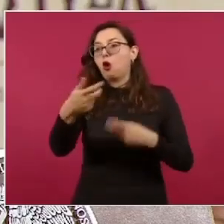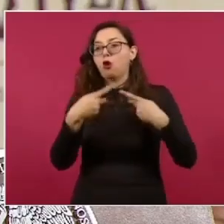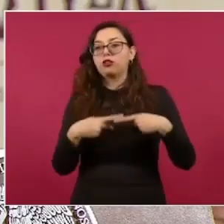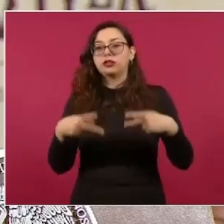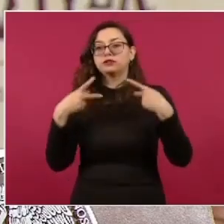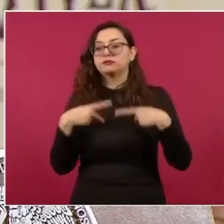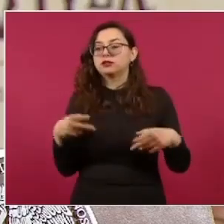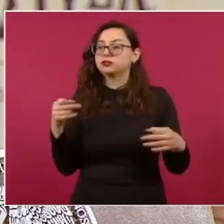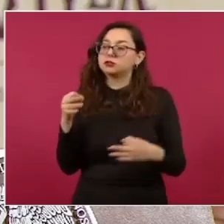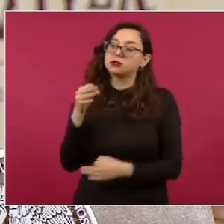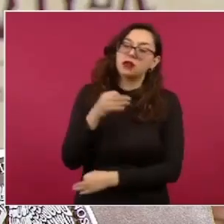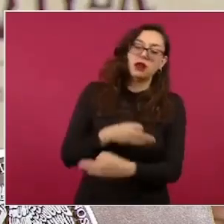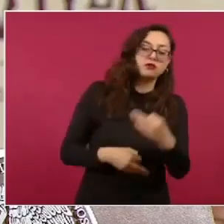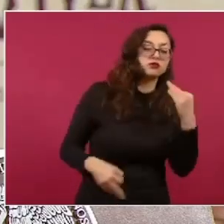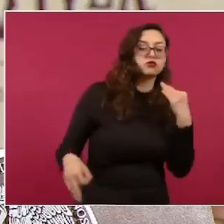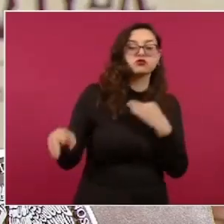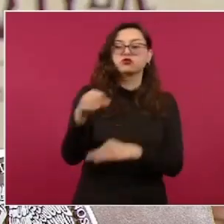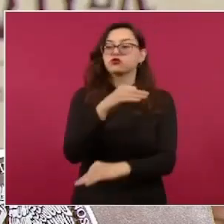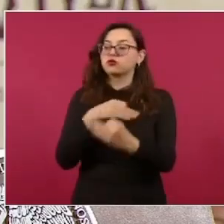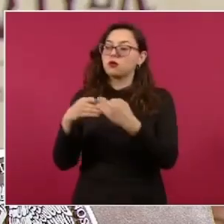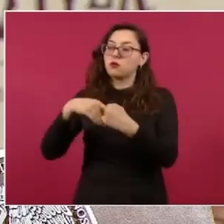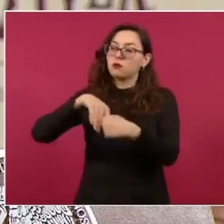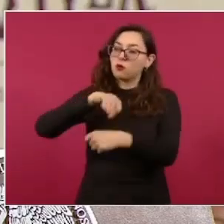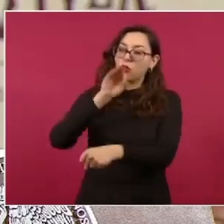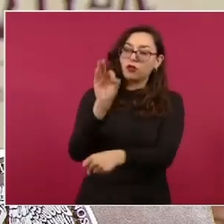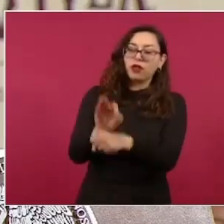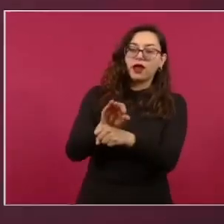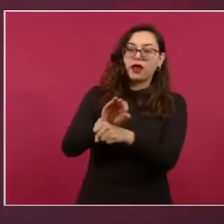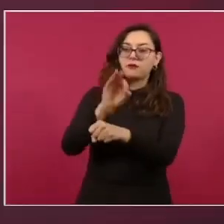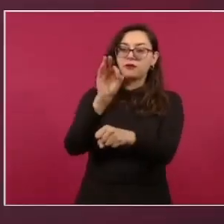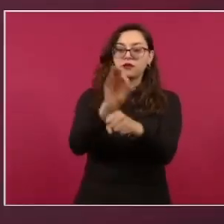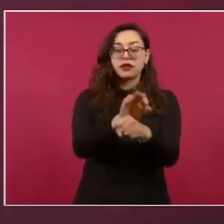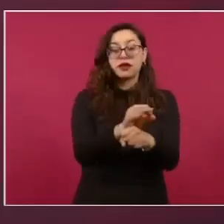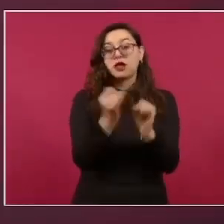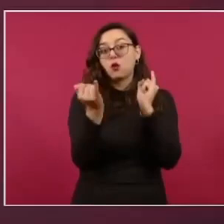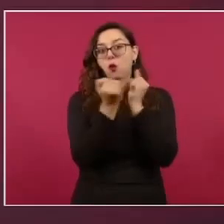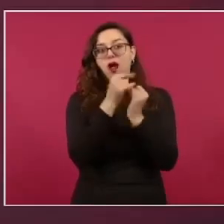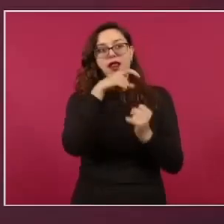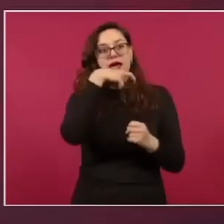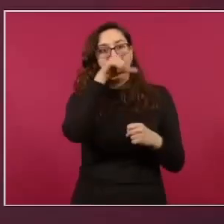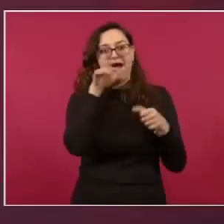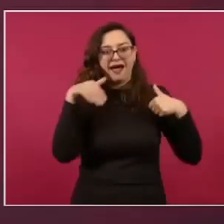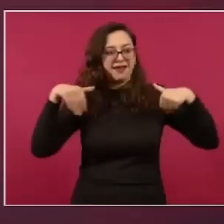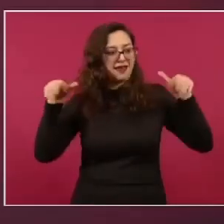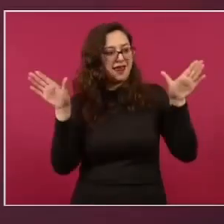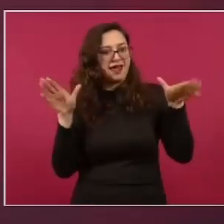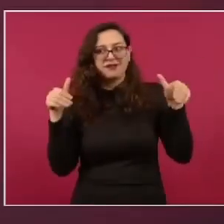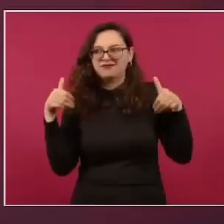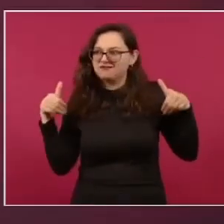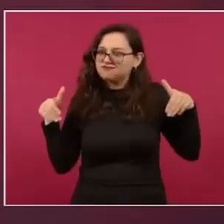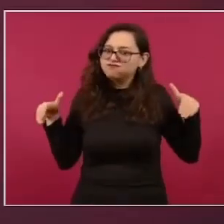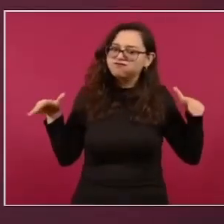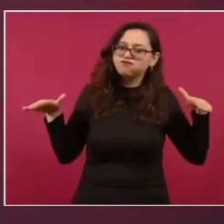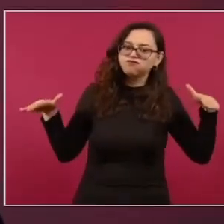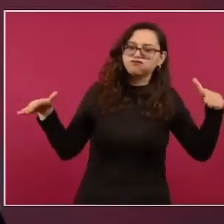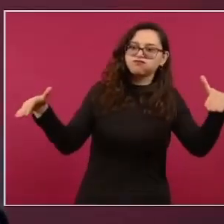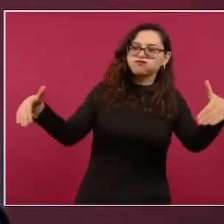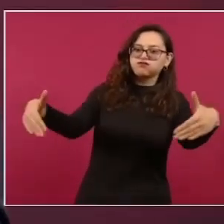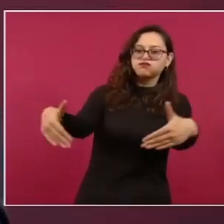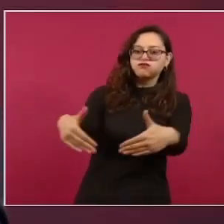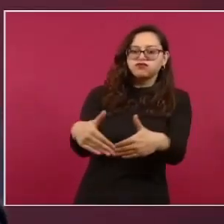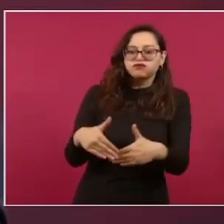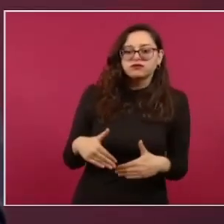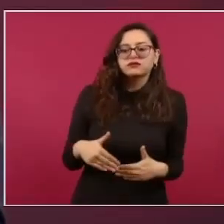a toda la población mexicana, representan un reto ambos de